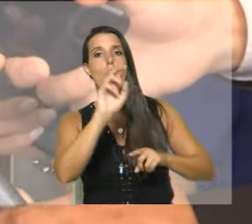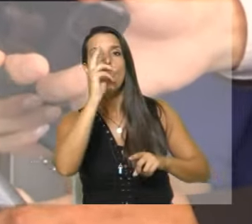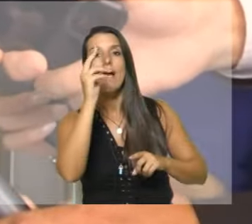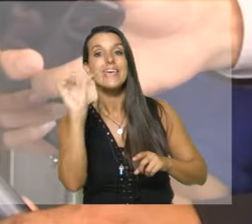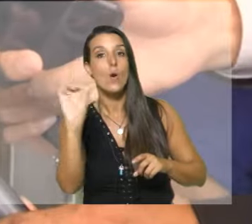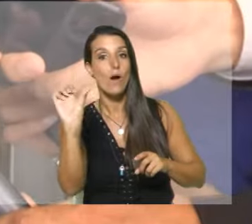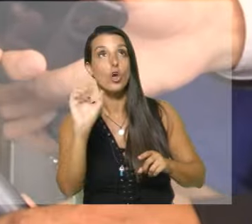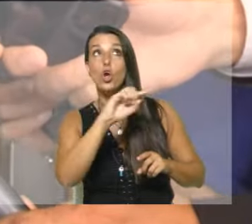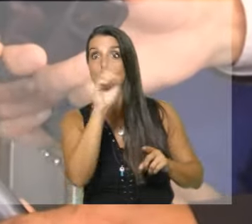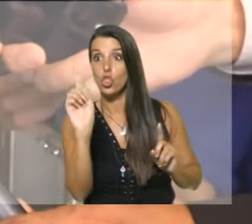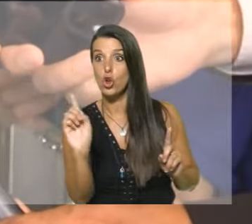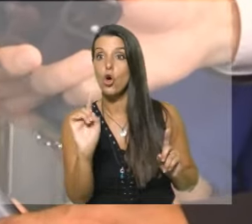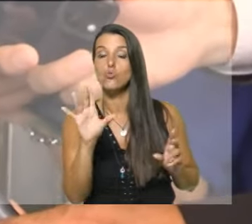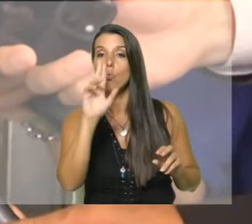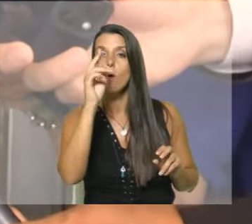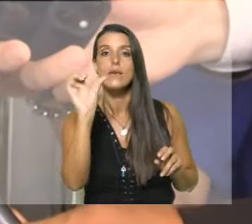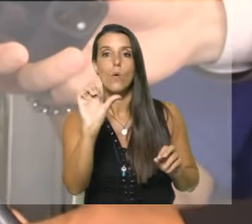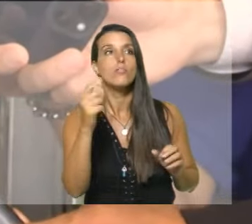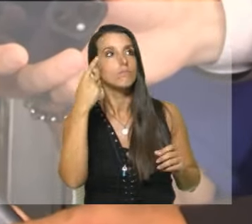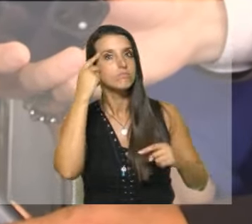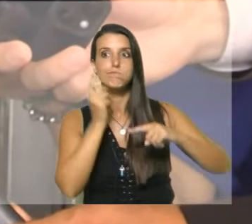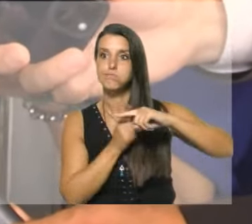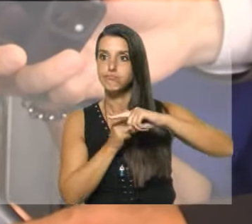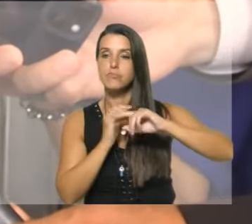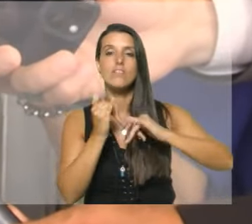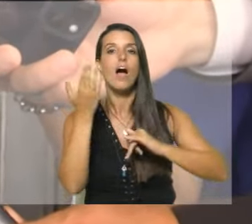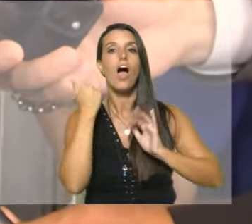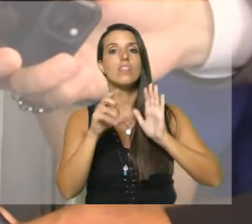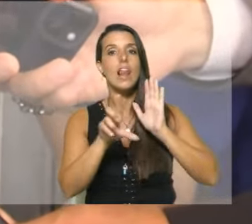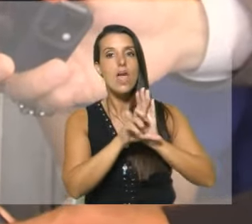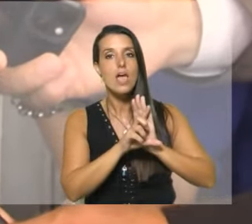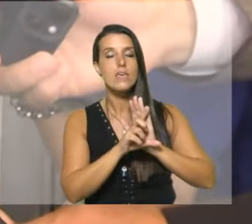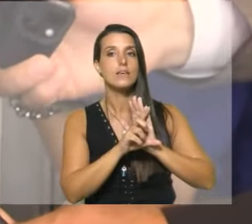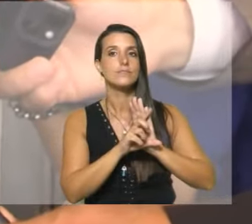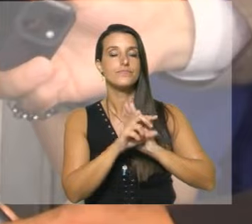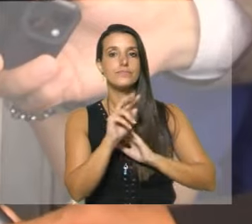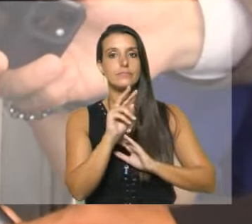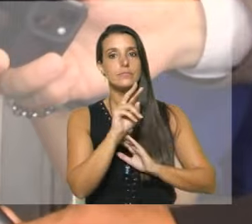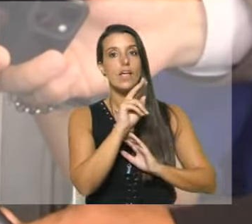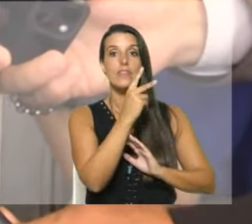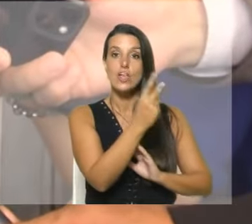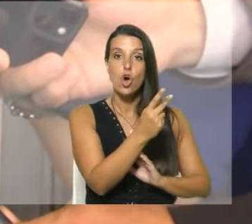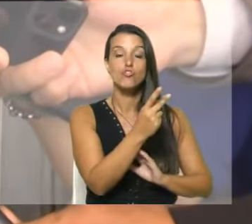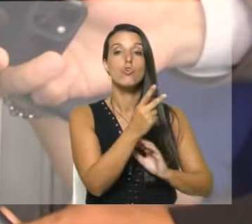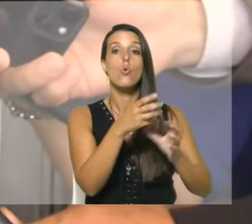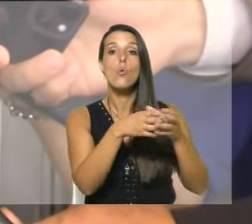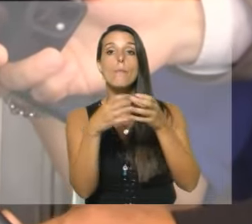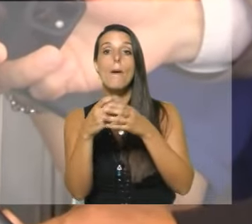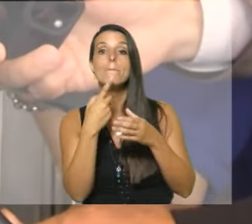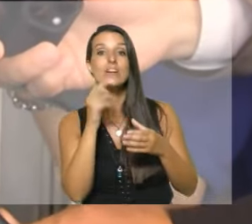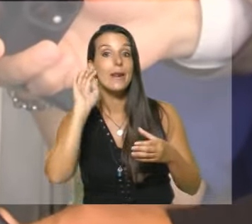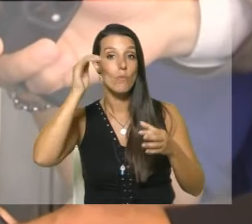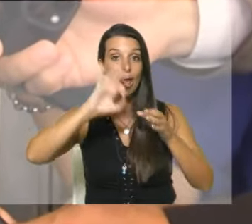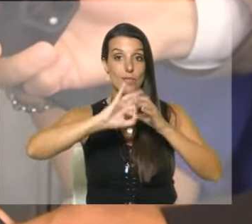es con todos los países. Lo vemos como algo muy positivo. Ya había una ley bipartisana, o sea, de los dos partidos políticos americanos, presentada, que